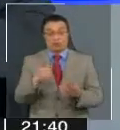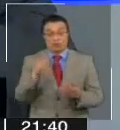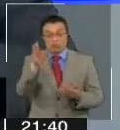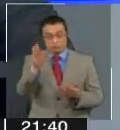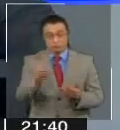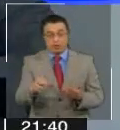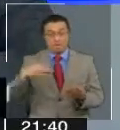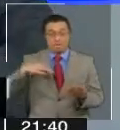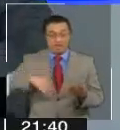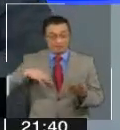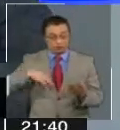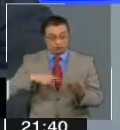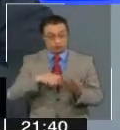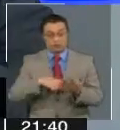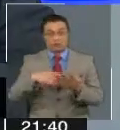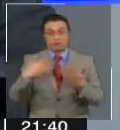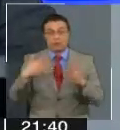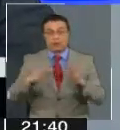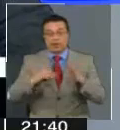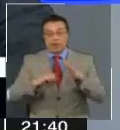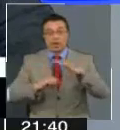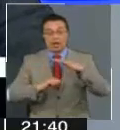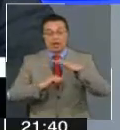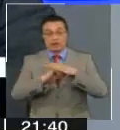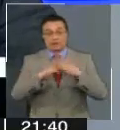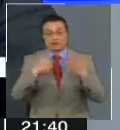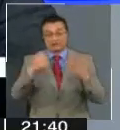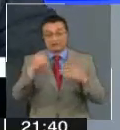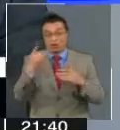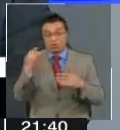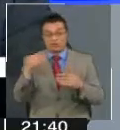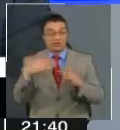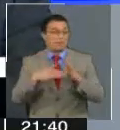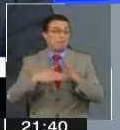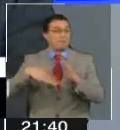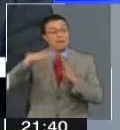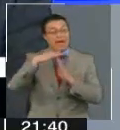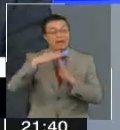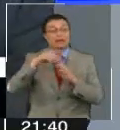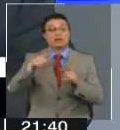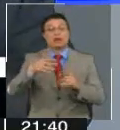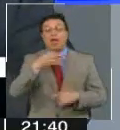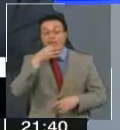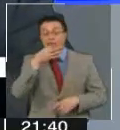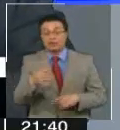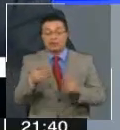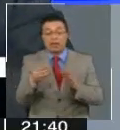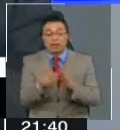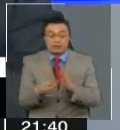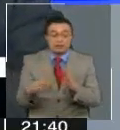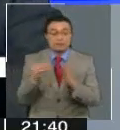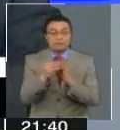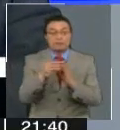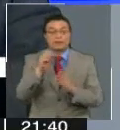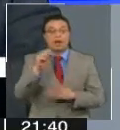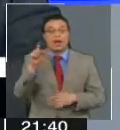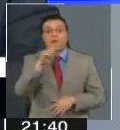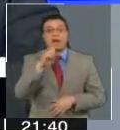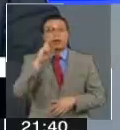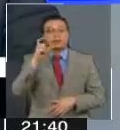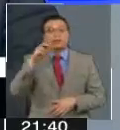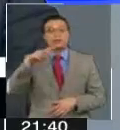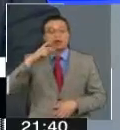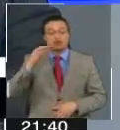que tenía la pensión ya superada de la 60 UF y decían que había que incluirle la asignación